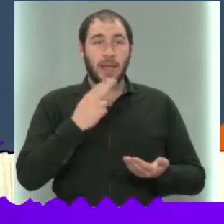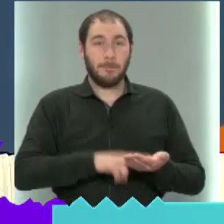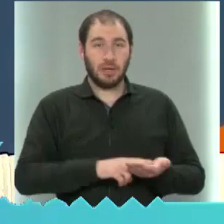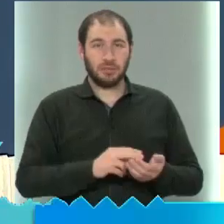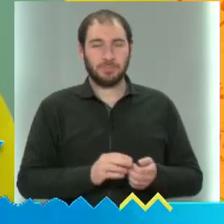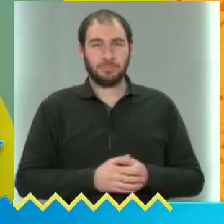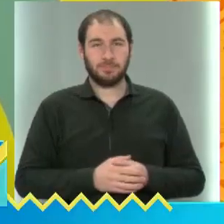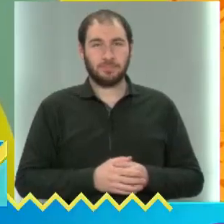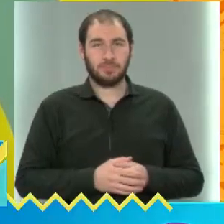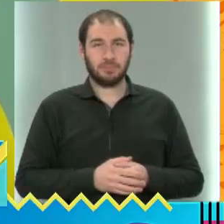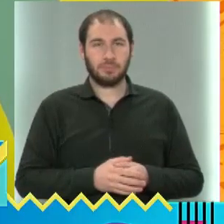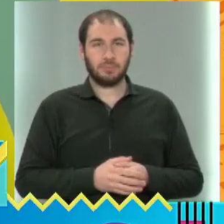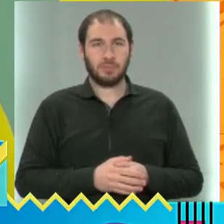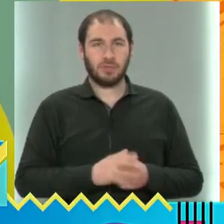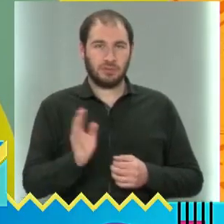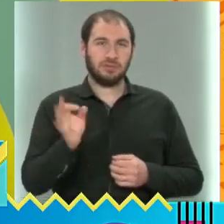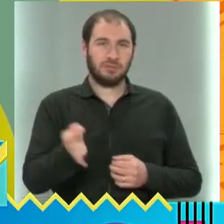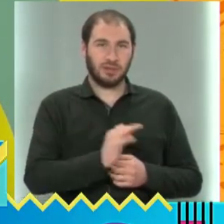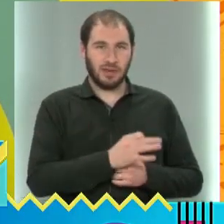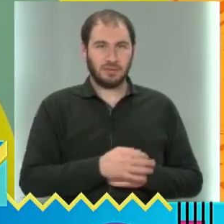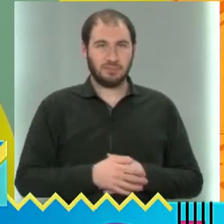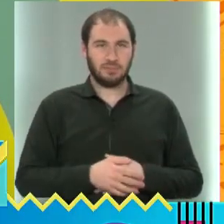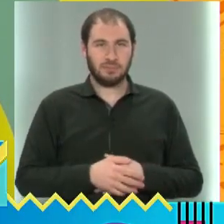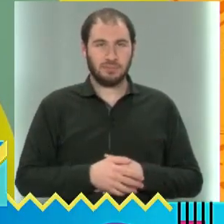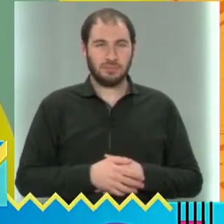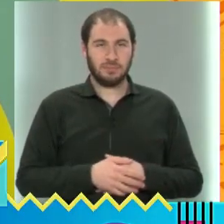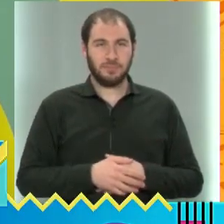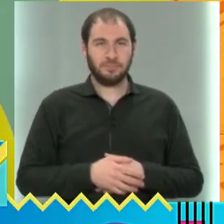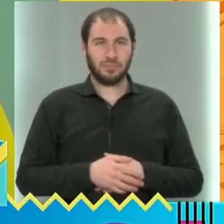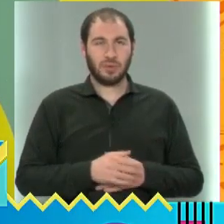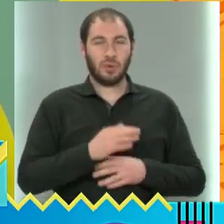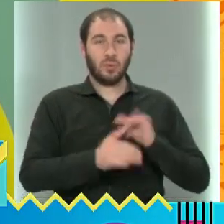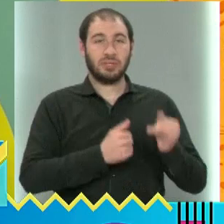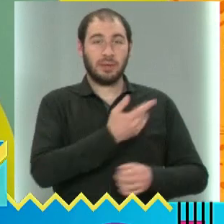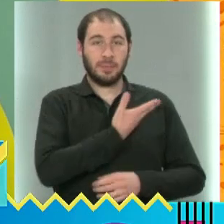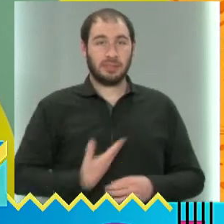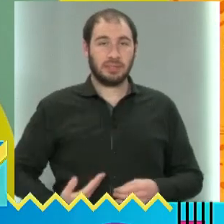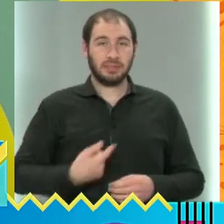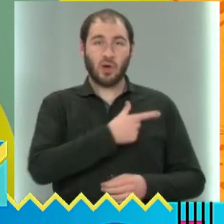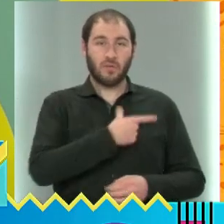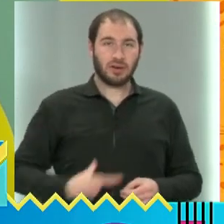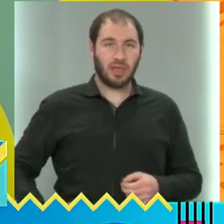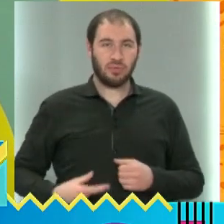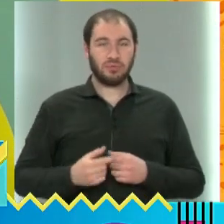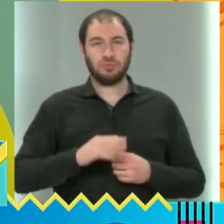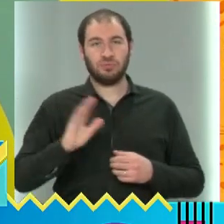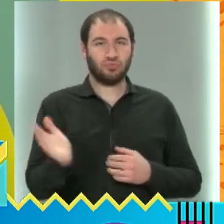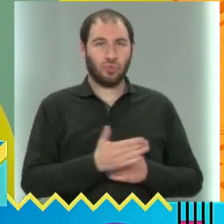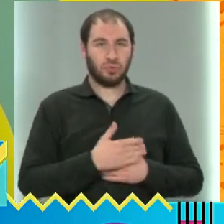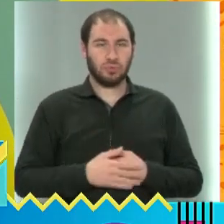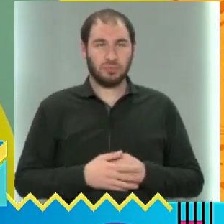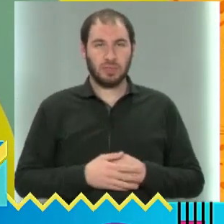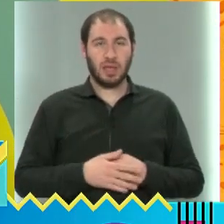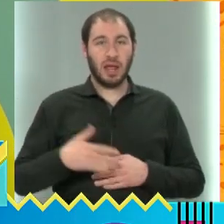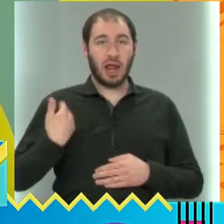es algo que todos sabemos y ha sido algo que ha dicho el presidente, el gobernador y todos, que